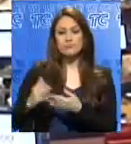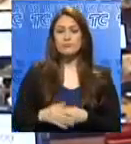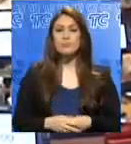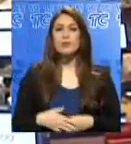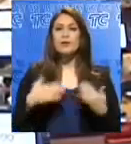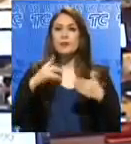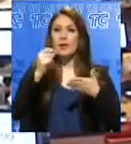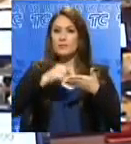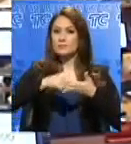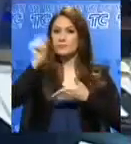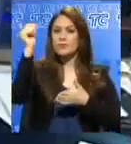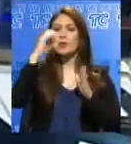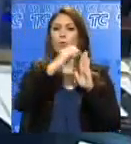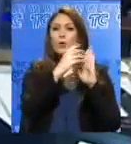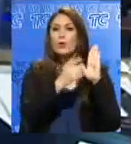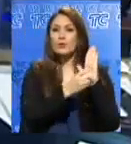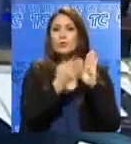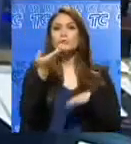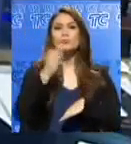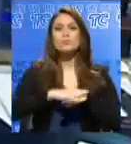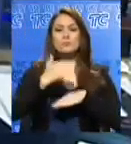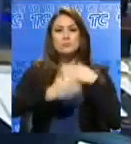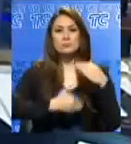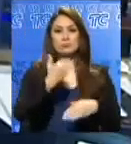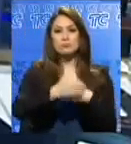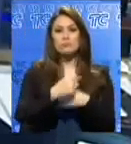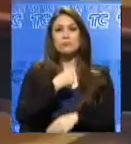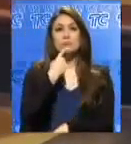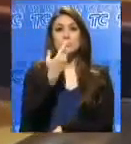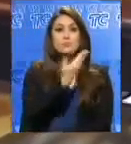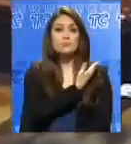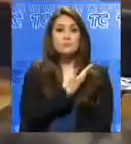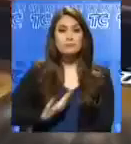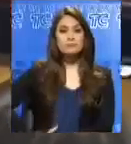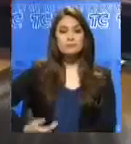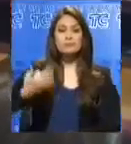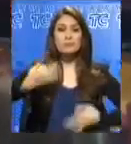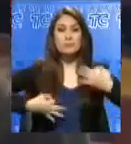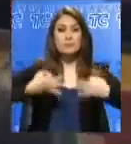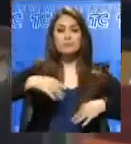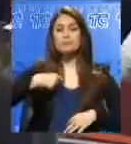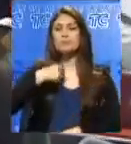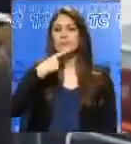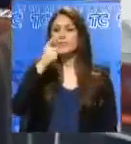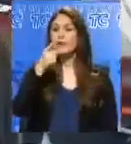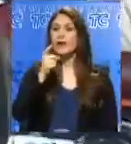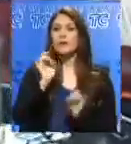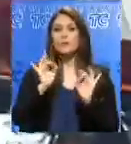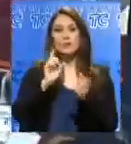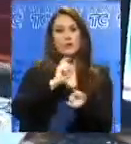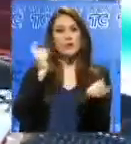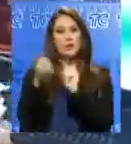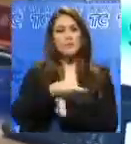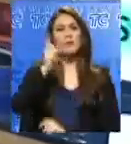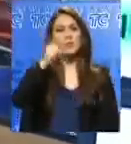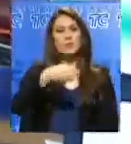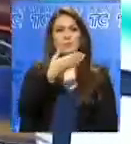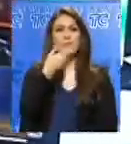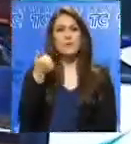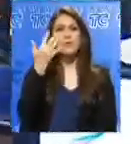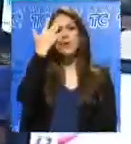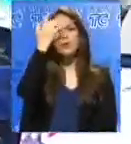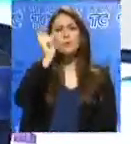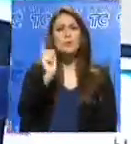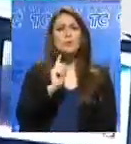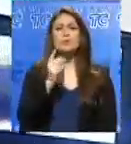Tras la aprobación del nuevo Código Orgánico General de Procesos, Gustavo Yalca, presidente de la Judicatura, manifestó que es un gran cambio que logrará agilizar los procesos,